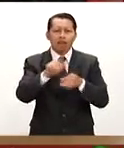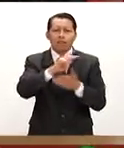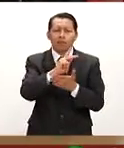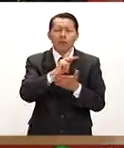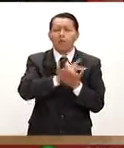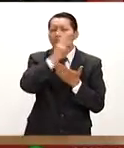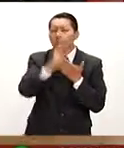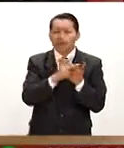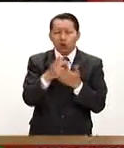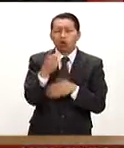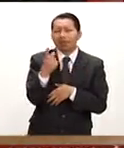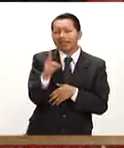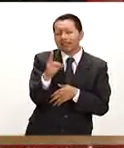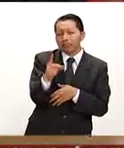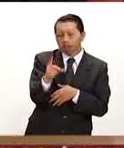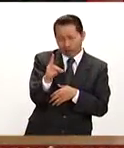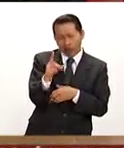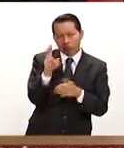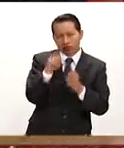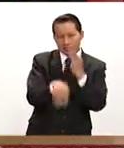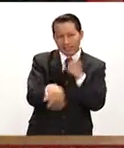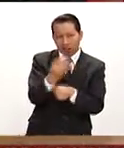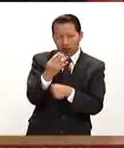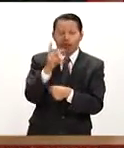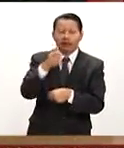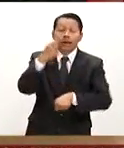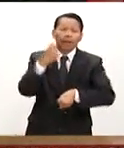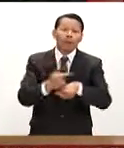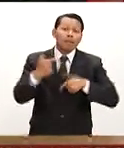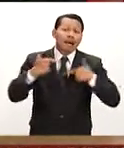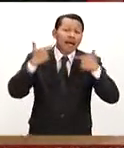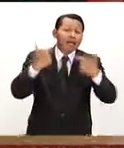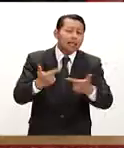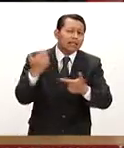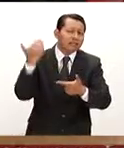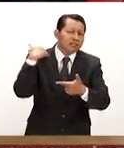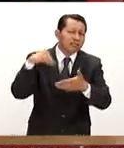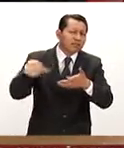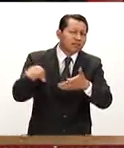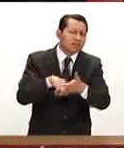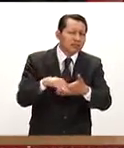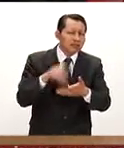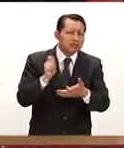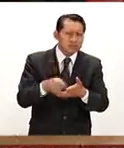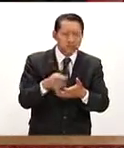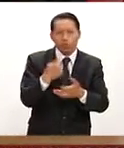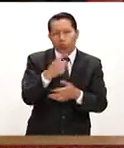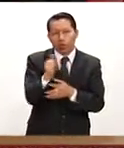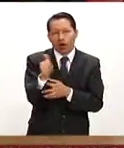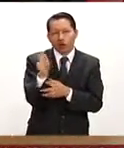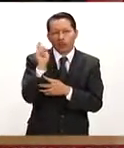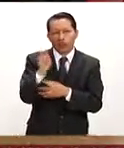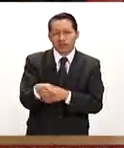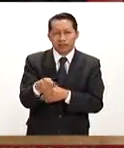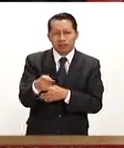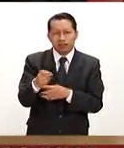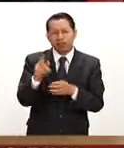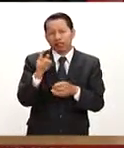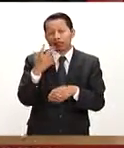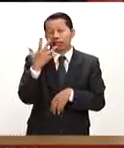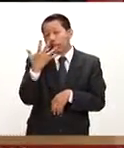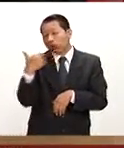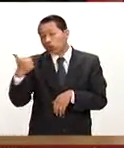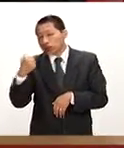de 2014. La primera generación apenas inició el primero de agosto, o sea, hace 5 o 6